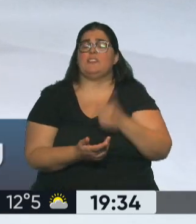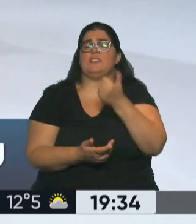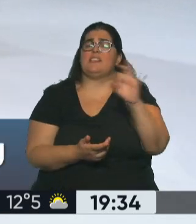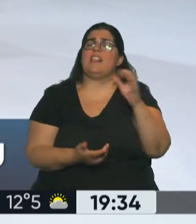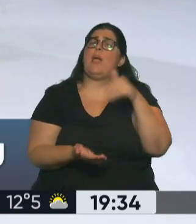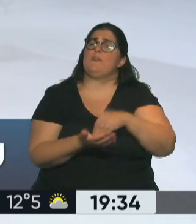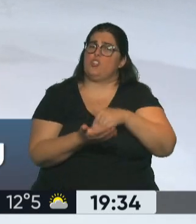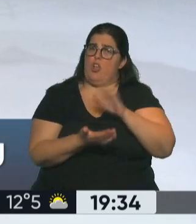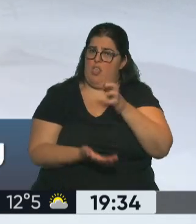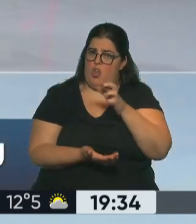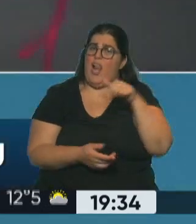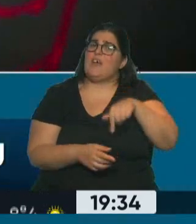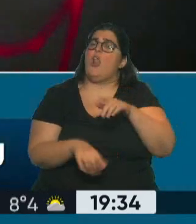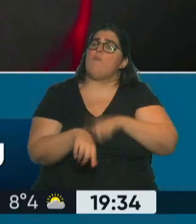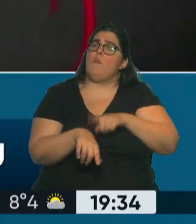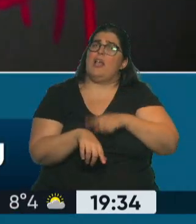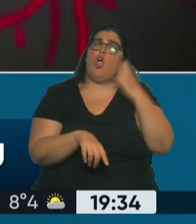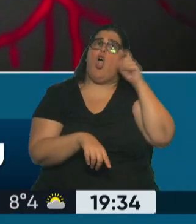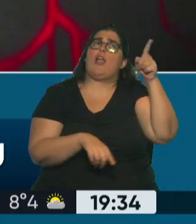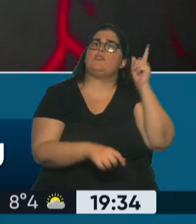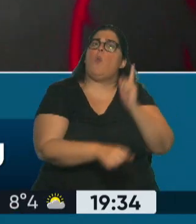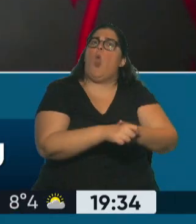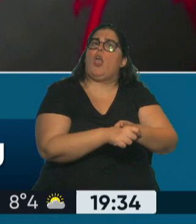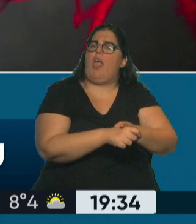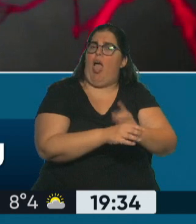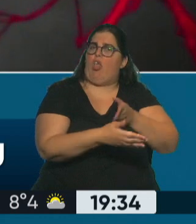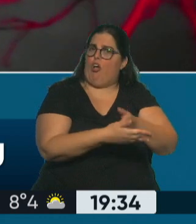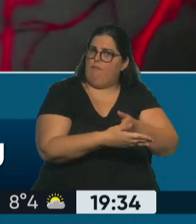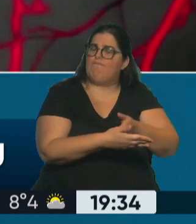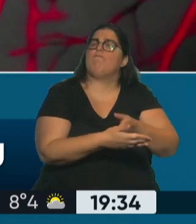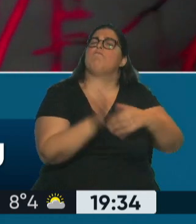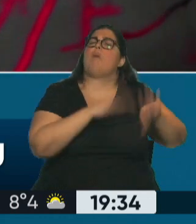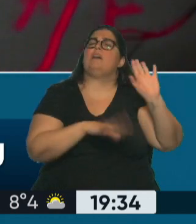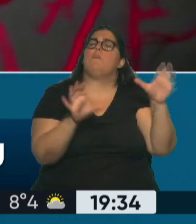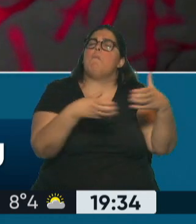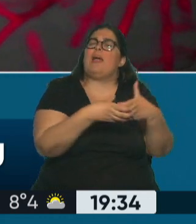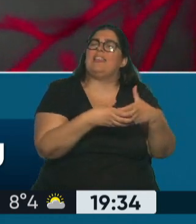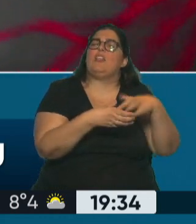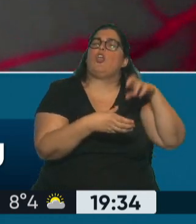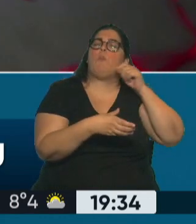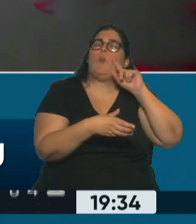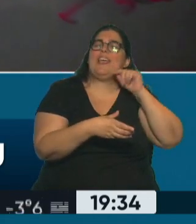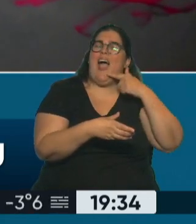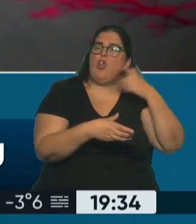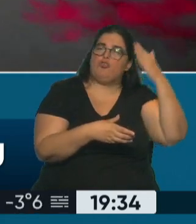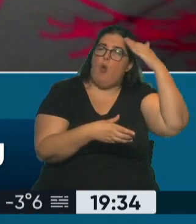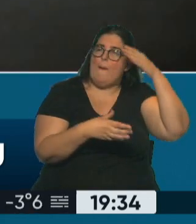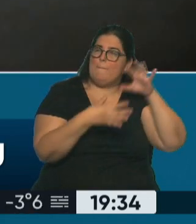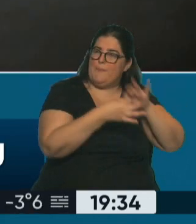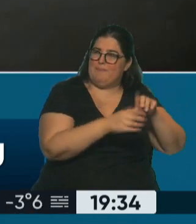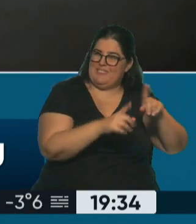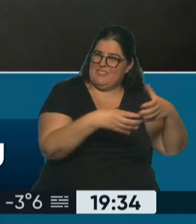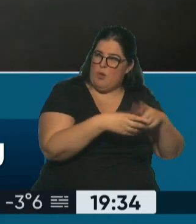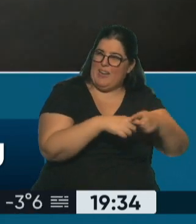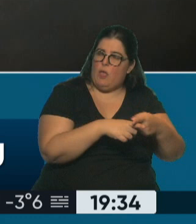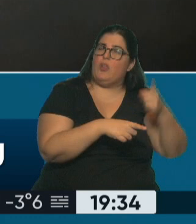que están bloqueados en este momento en el Congreso, sobre todo por el Partido Republicano, el partido al que pertenece Donald Trump, que recordemos, están en